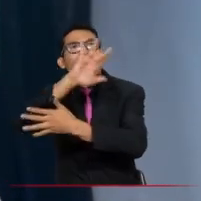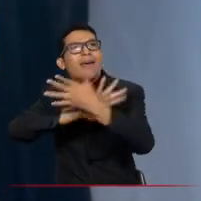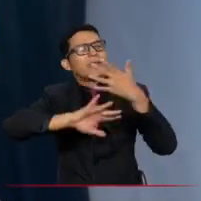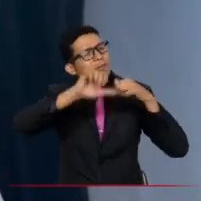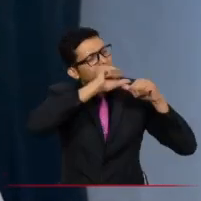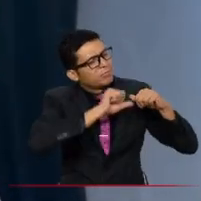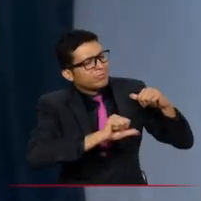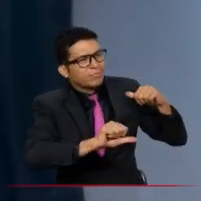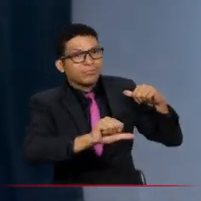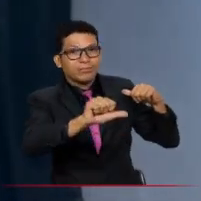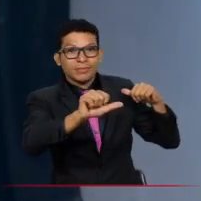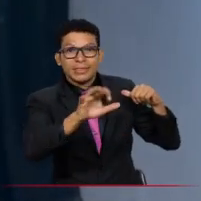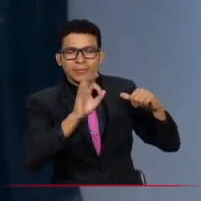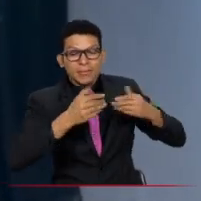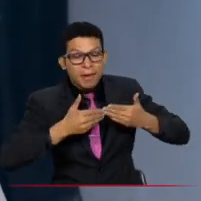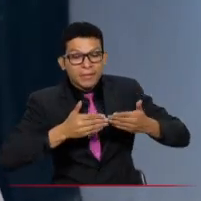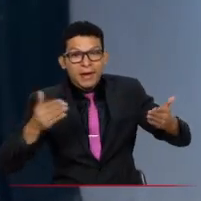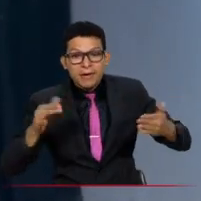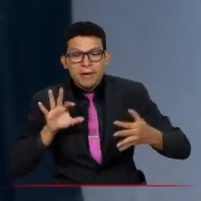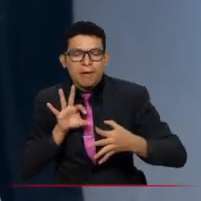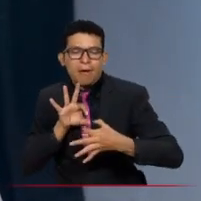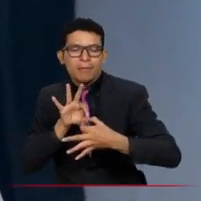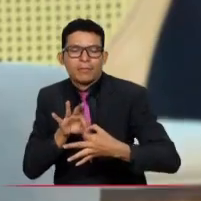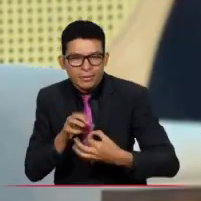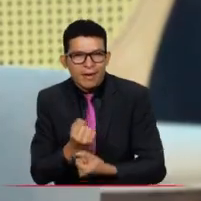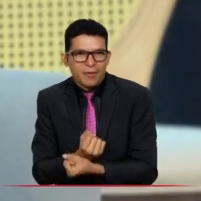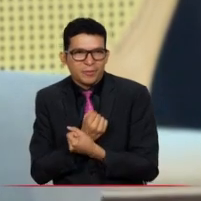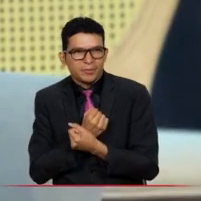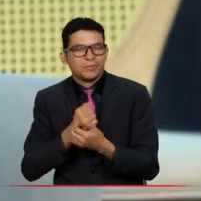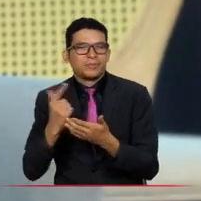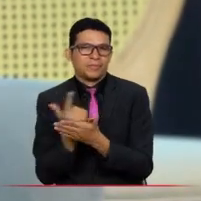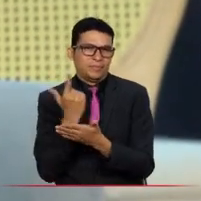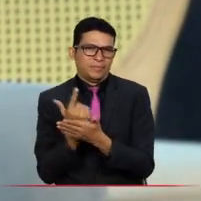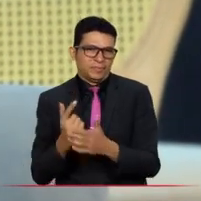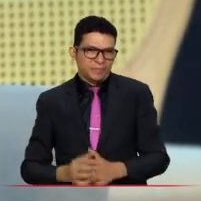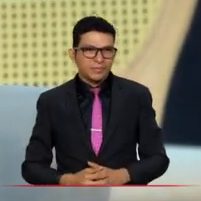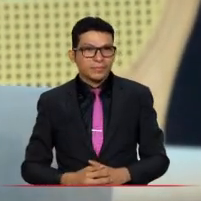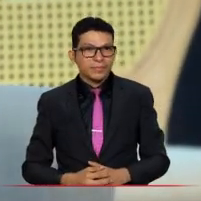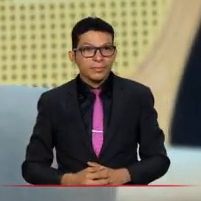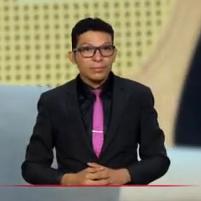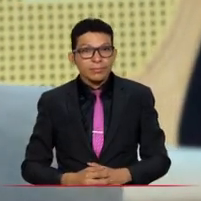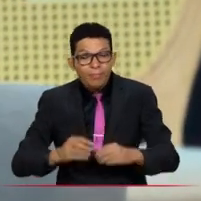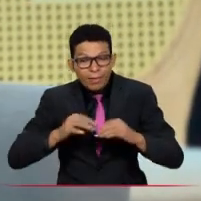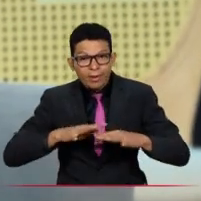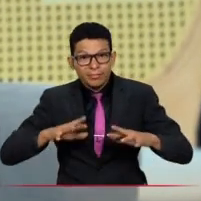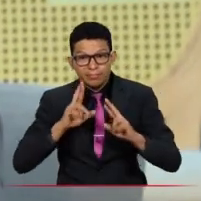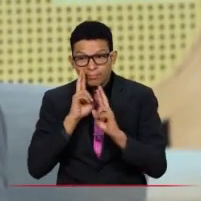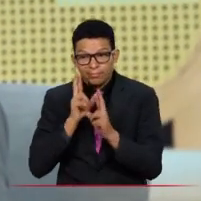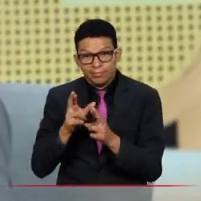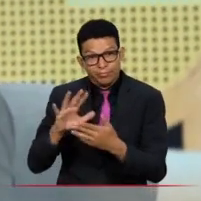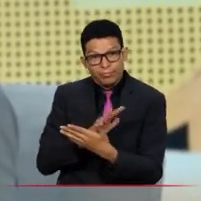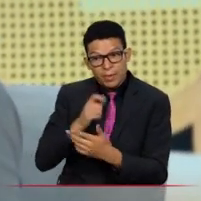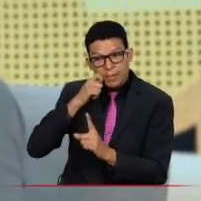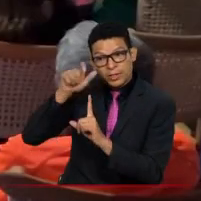y hay allí una gran puerta para acercarse al amor por la literatura. Un espacio para reconocer a cantantes como